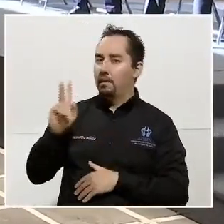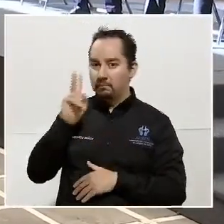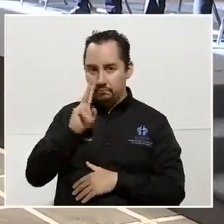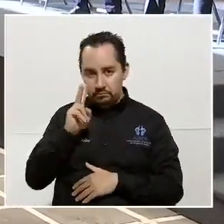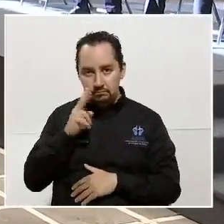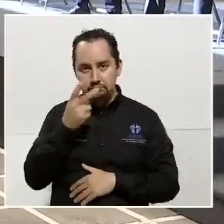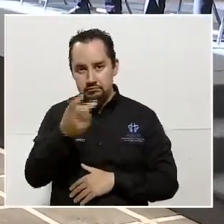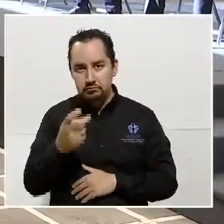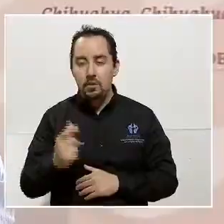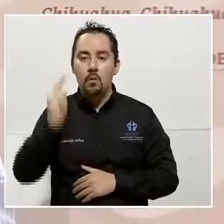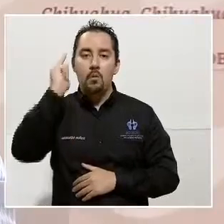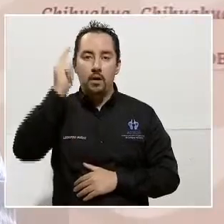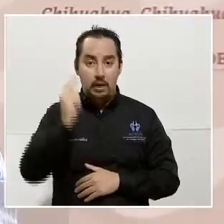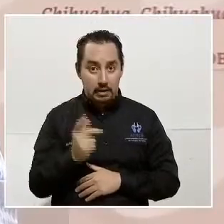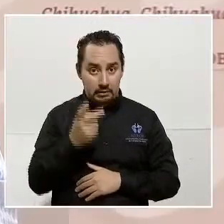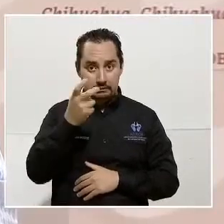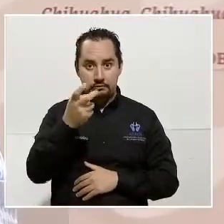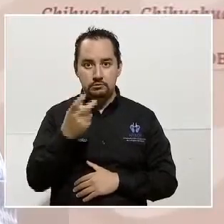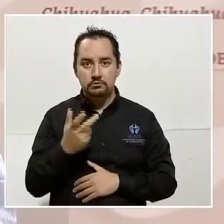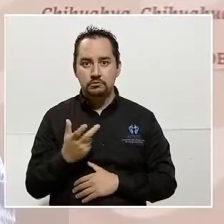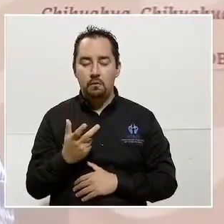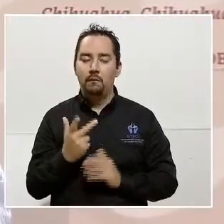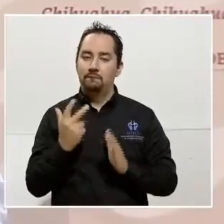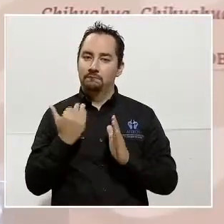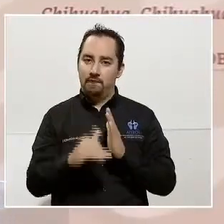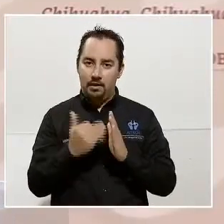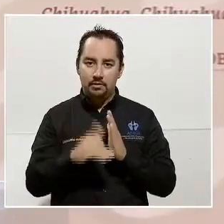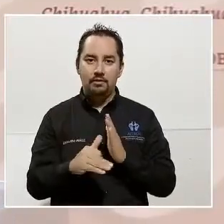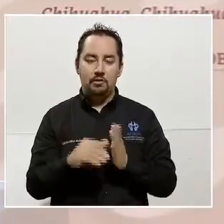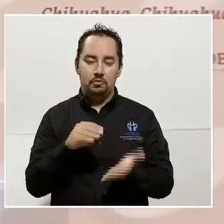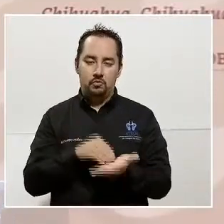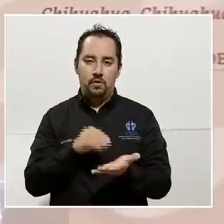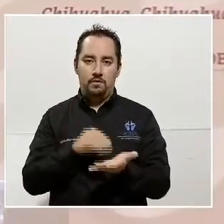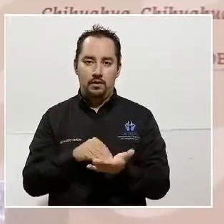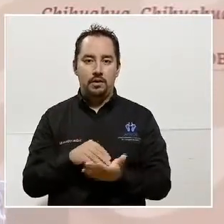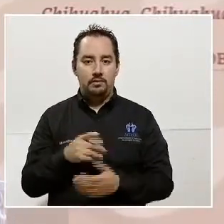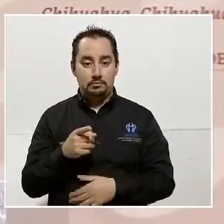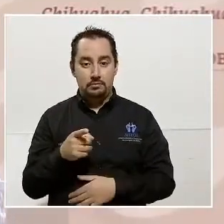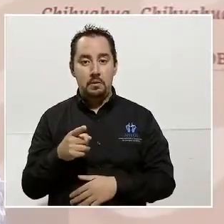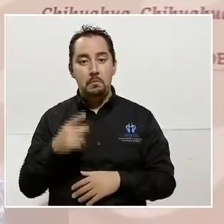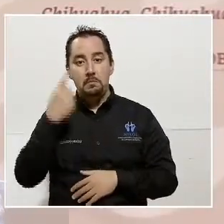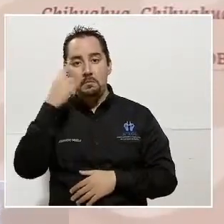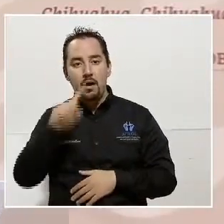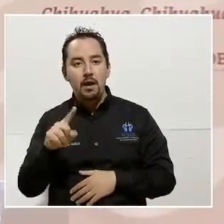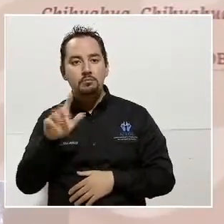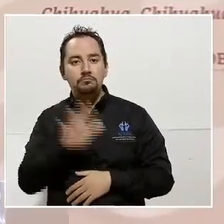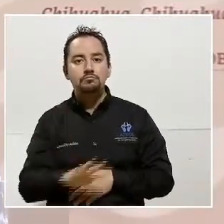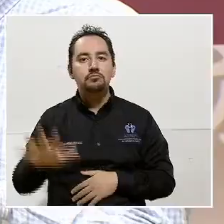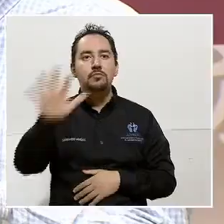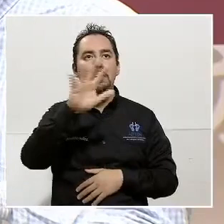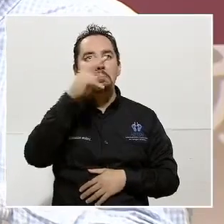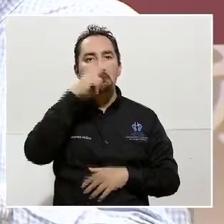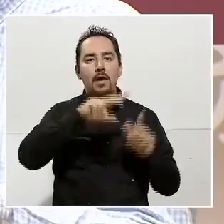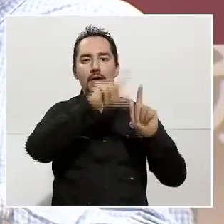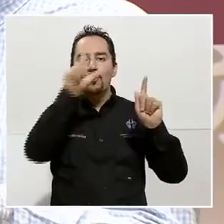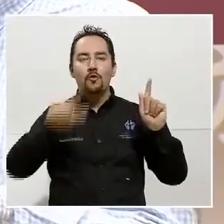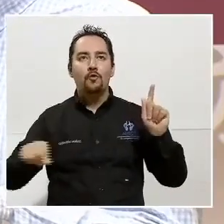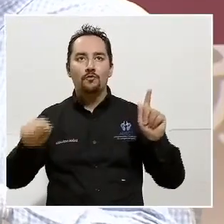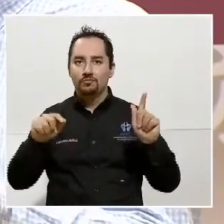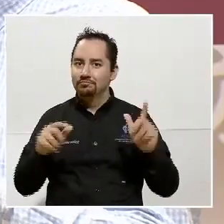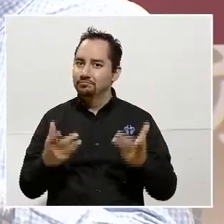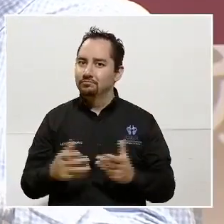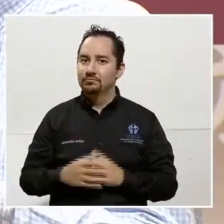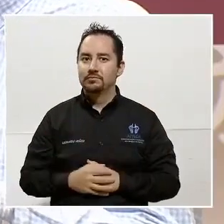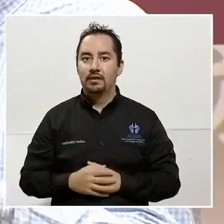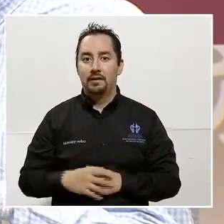Esta continúa siendo una asignatura pendiente con el pueblo de México. Se trata además de